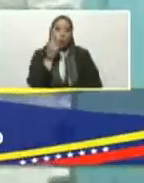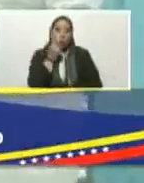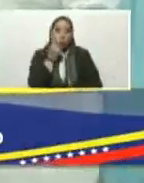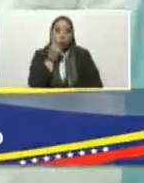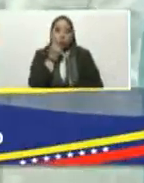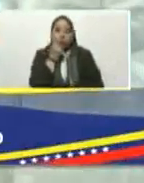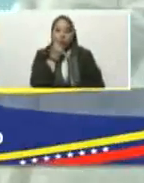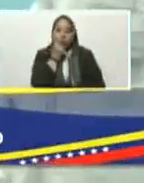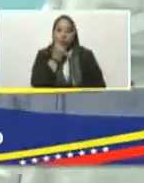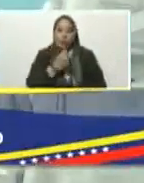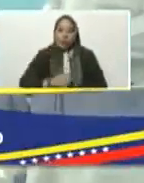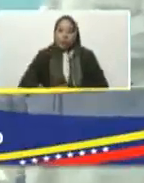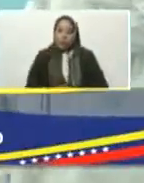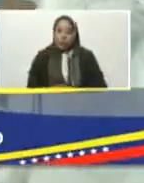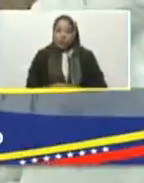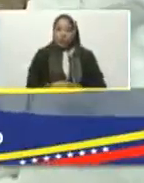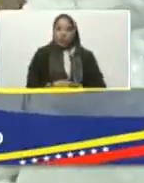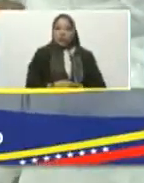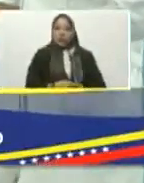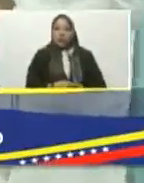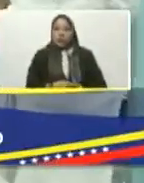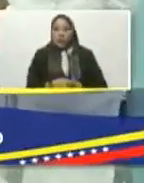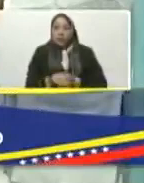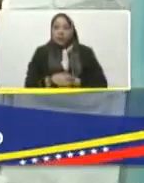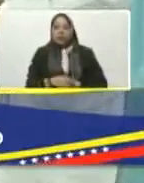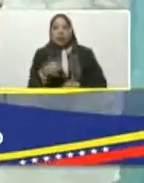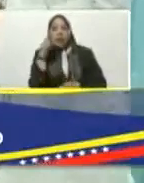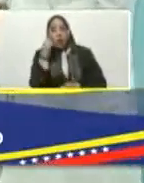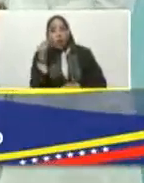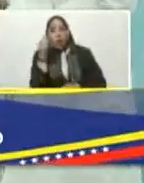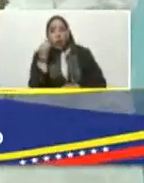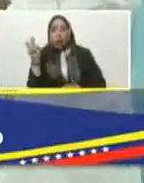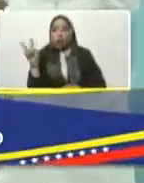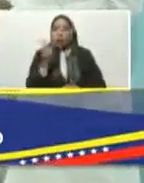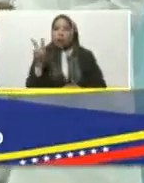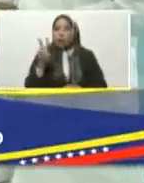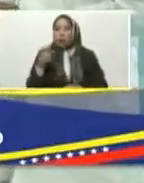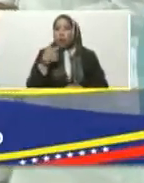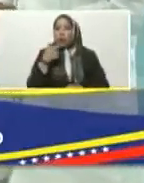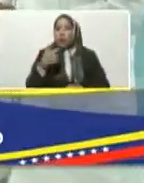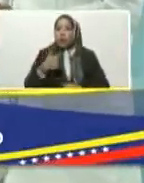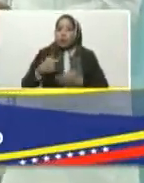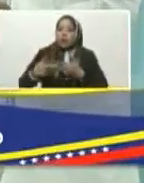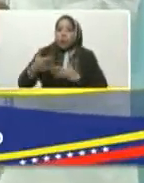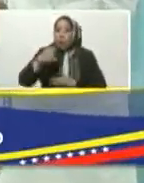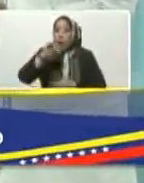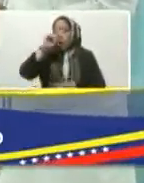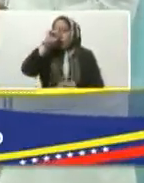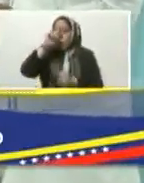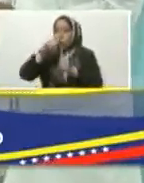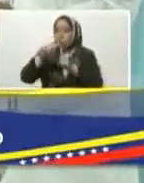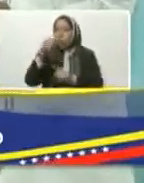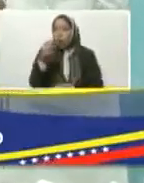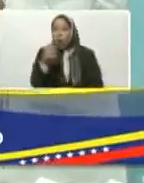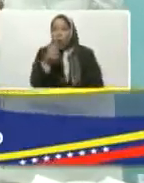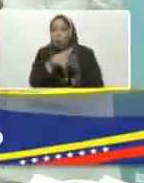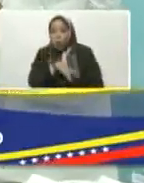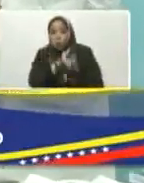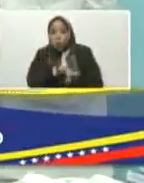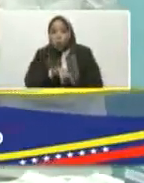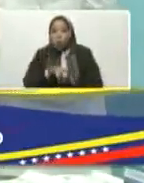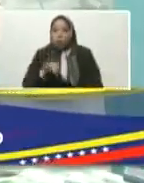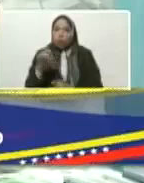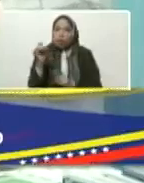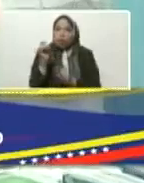doctora Gutiérrez, el venezolano es así, le gusta estar recomendando a los demás. Mira, vale, que sentí un dolor por aquí, por este lado. ¿Por este lado? No,